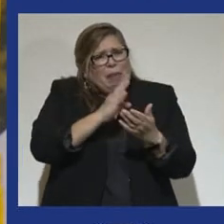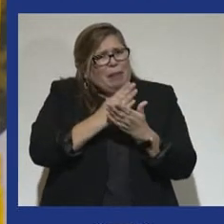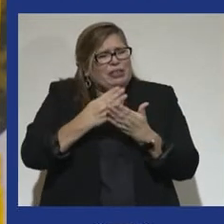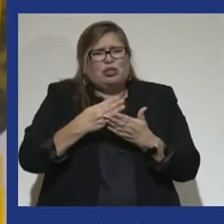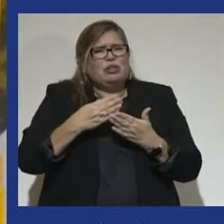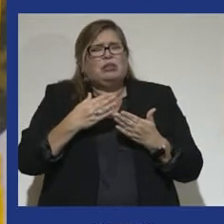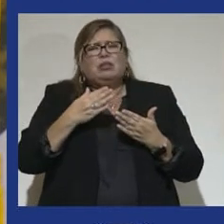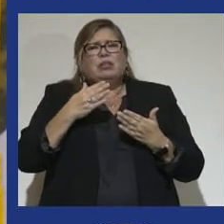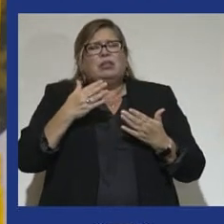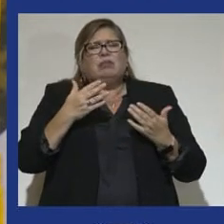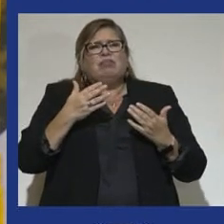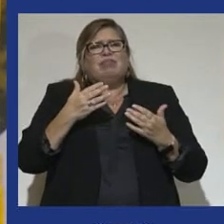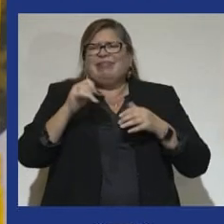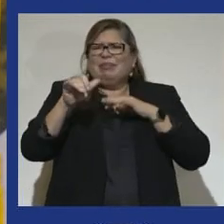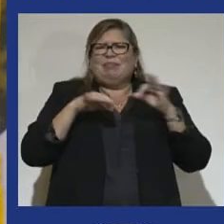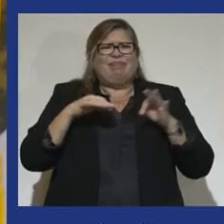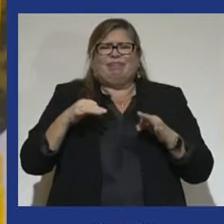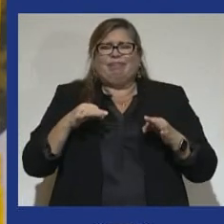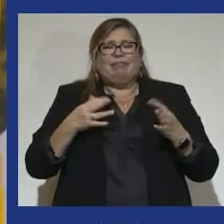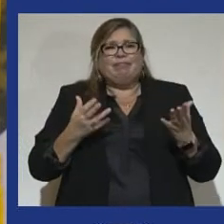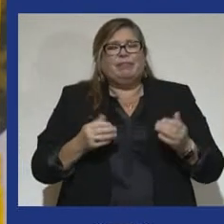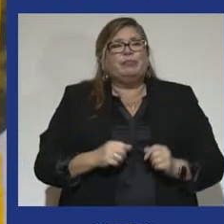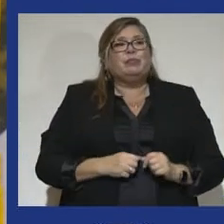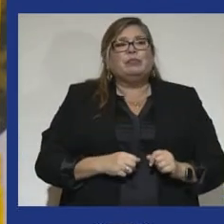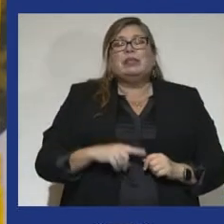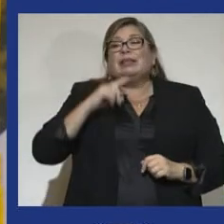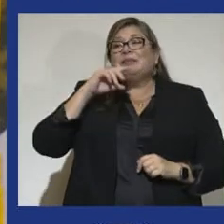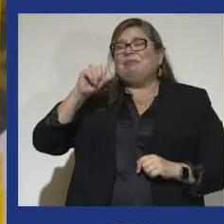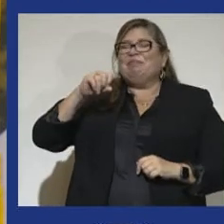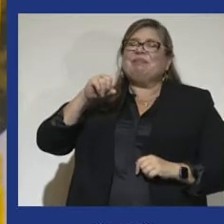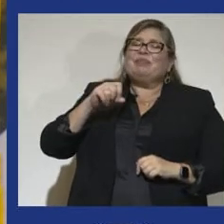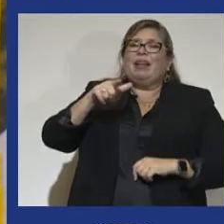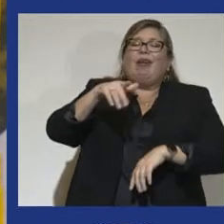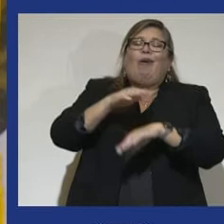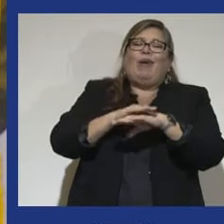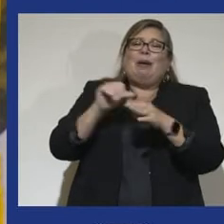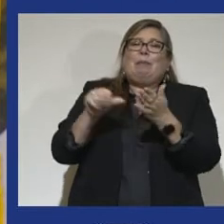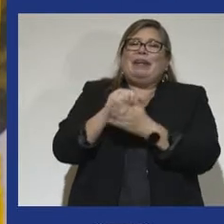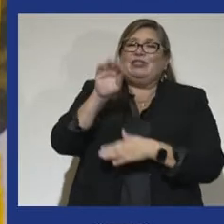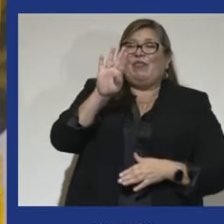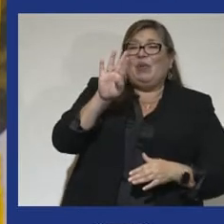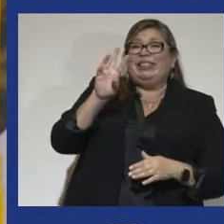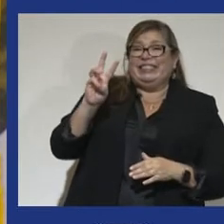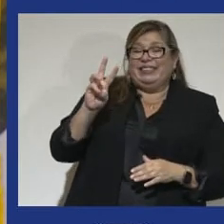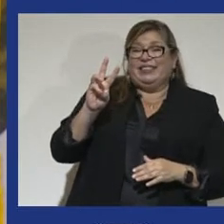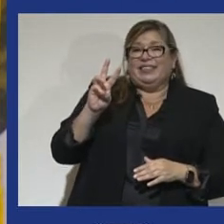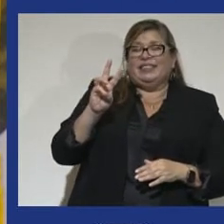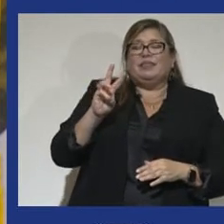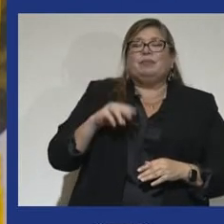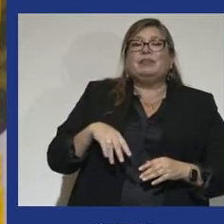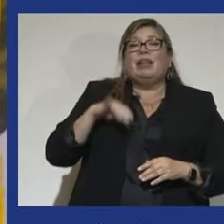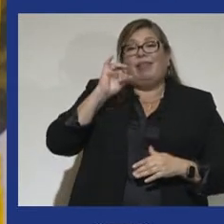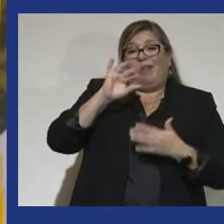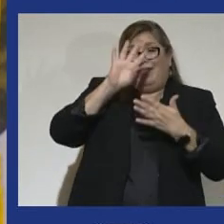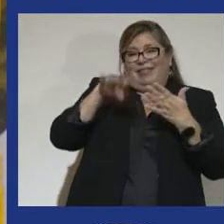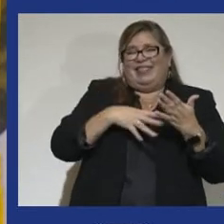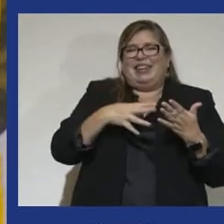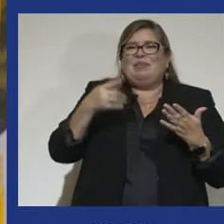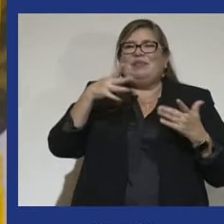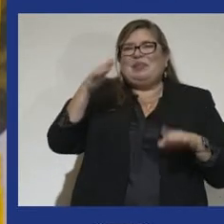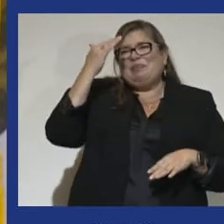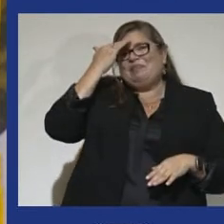son costos en el presupuesto de dónde está en la página 46 y esa es una